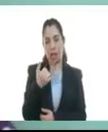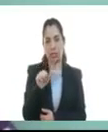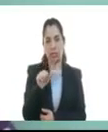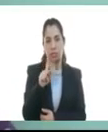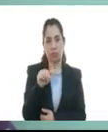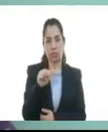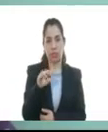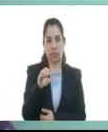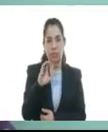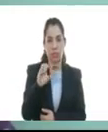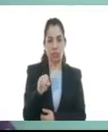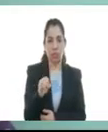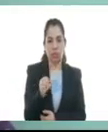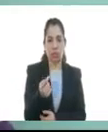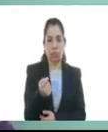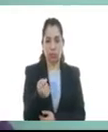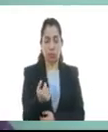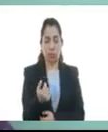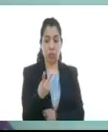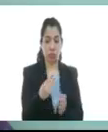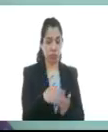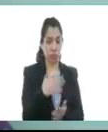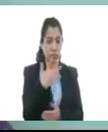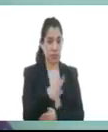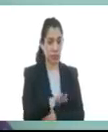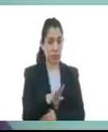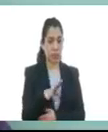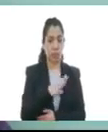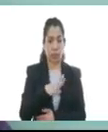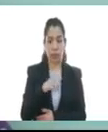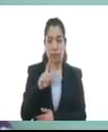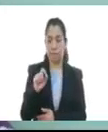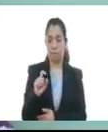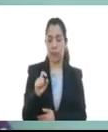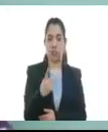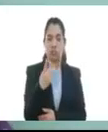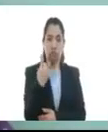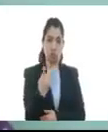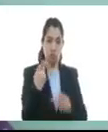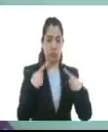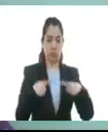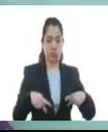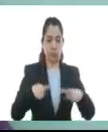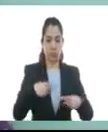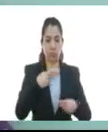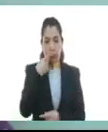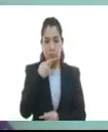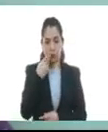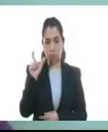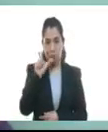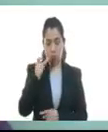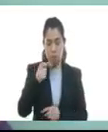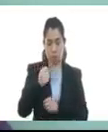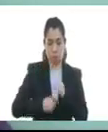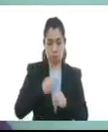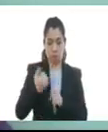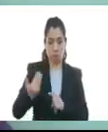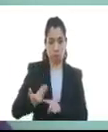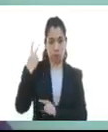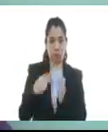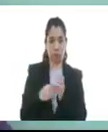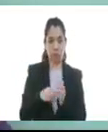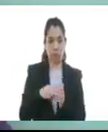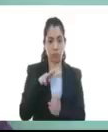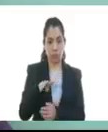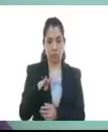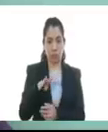dato oficial es del 2010 y entonces se decía que había 21 hablantes. El año pasado, cuando fuimos Rodolfo y yo, quedaban solamente entre